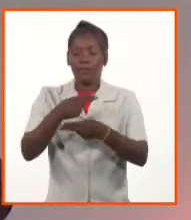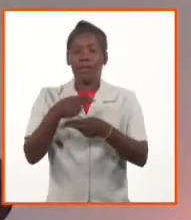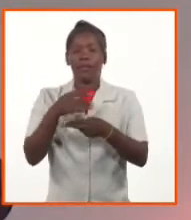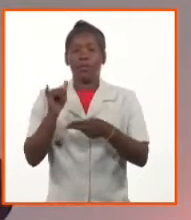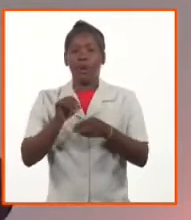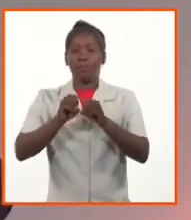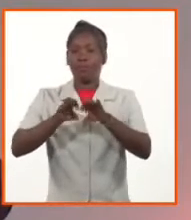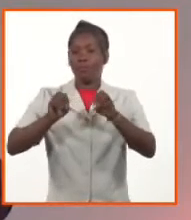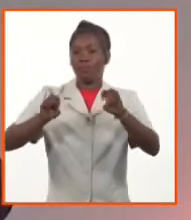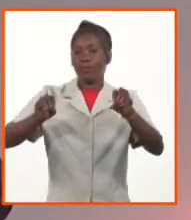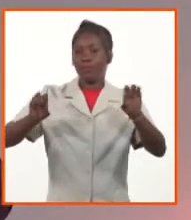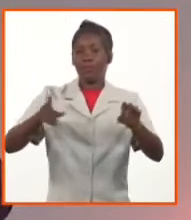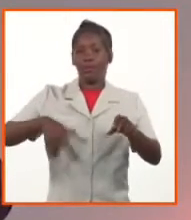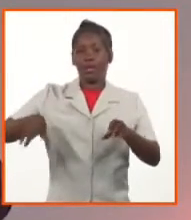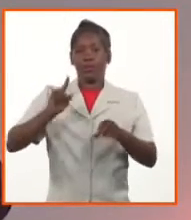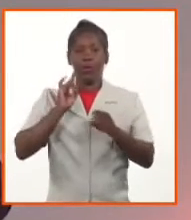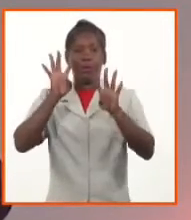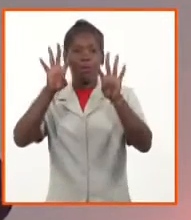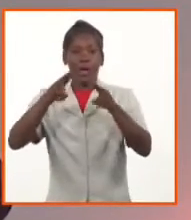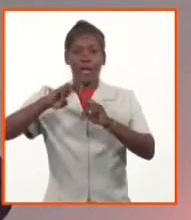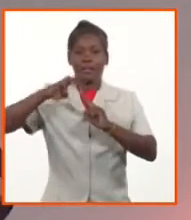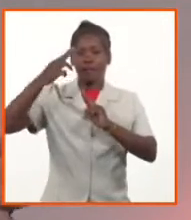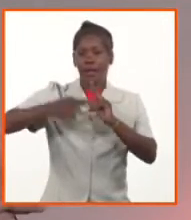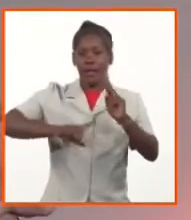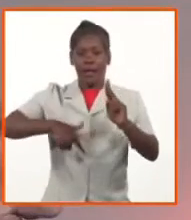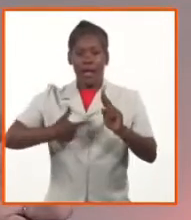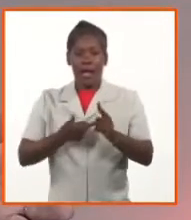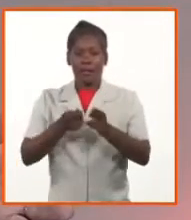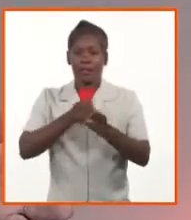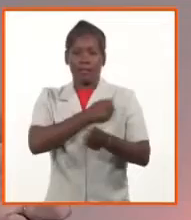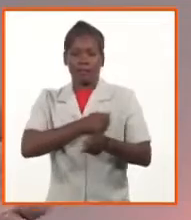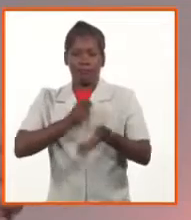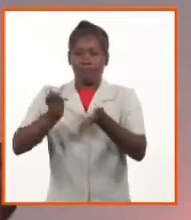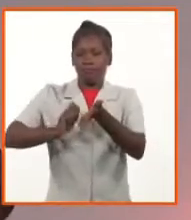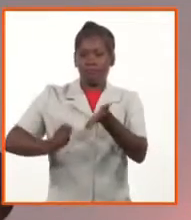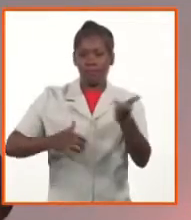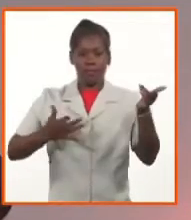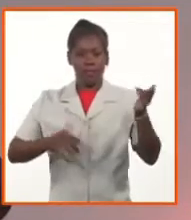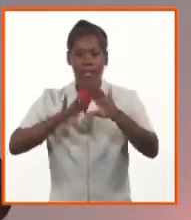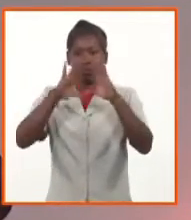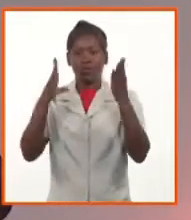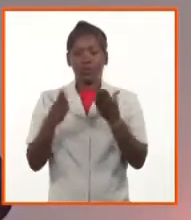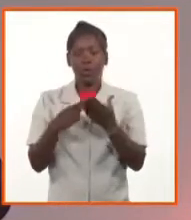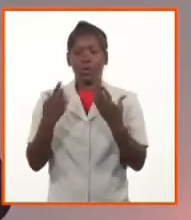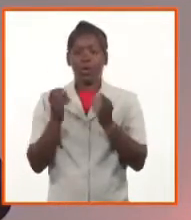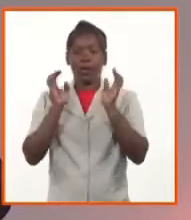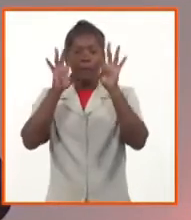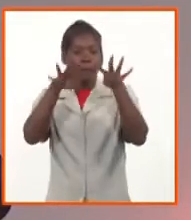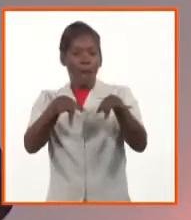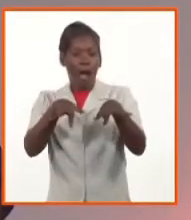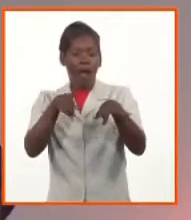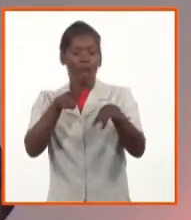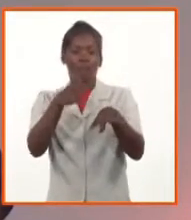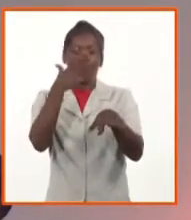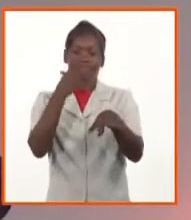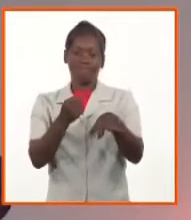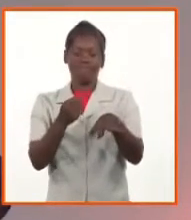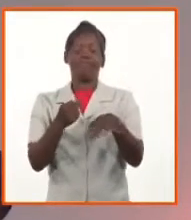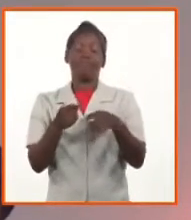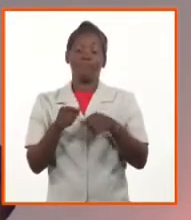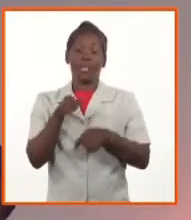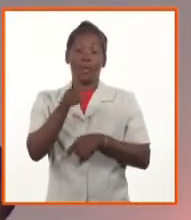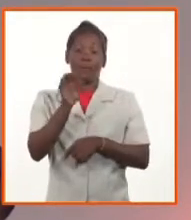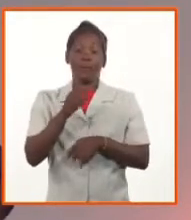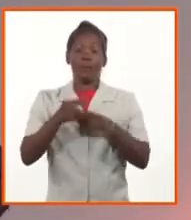en este tiempo, el HS ha crecido muchísimo. Ellos que eran escritores, el HS tiene hoy 5 editoriales en todo el país. Mencionaba Sec de